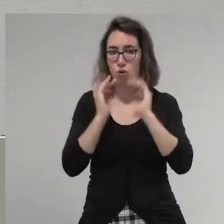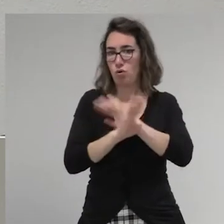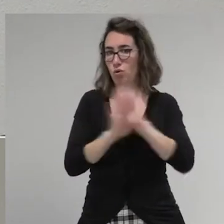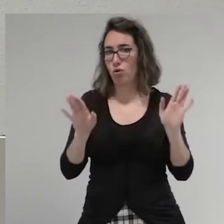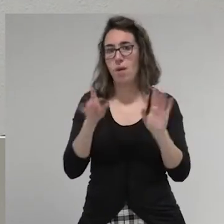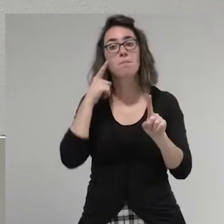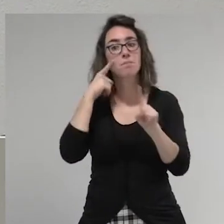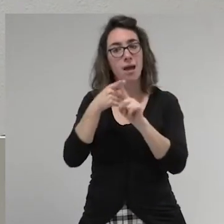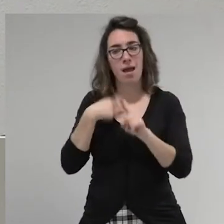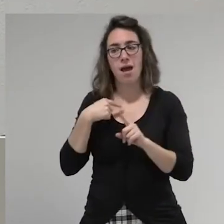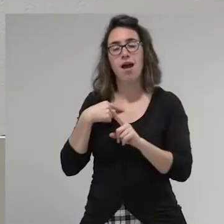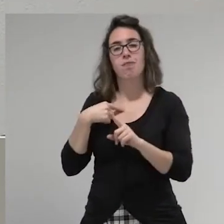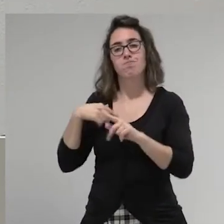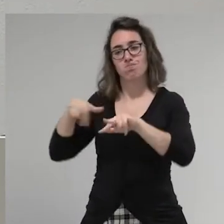ser